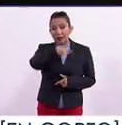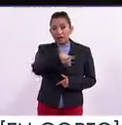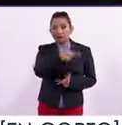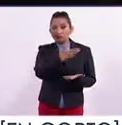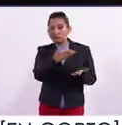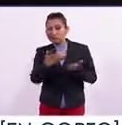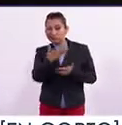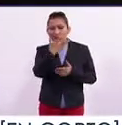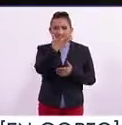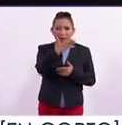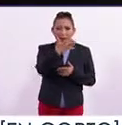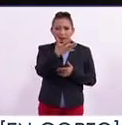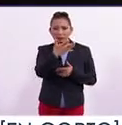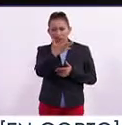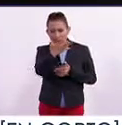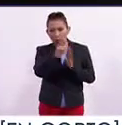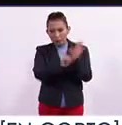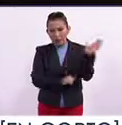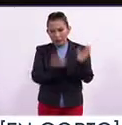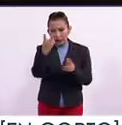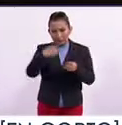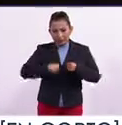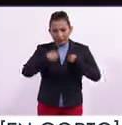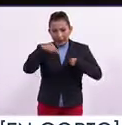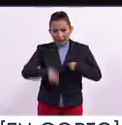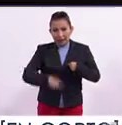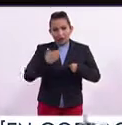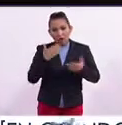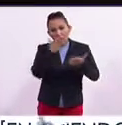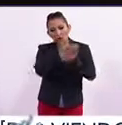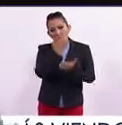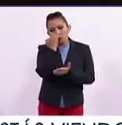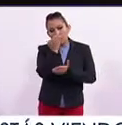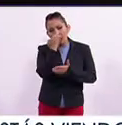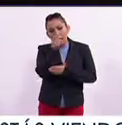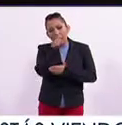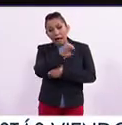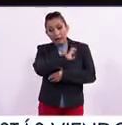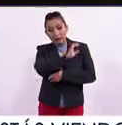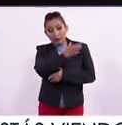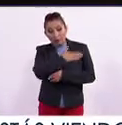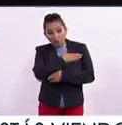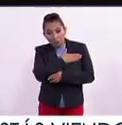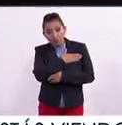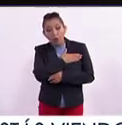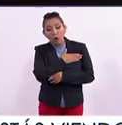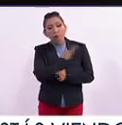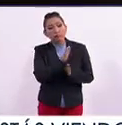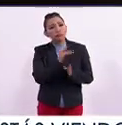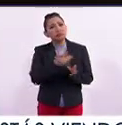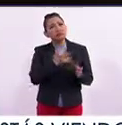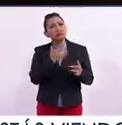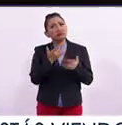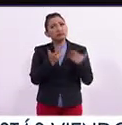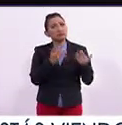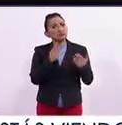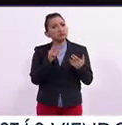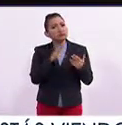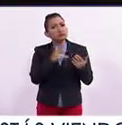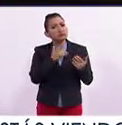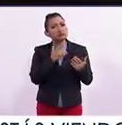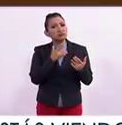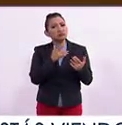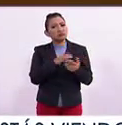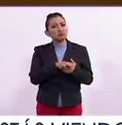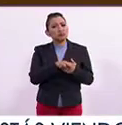4 meses de llegado entré a la facultad en español y no me sentí, o sea,